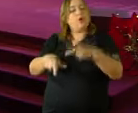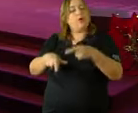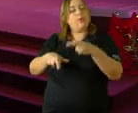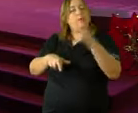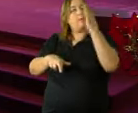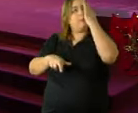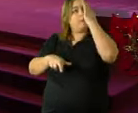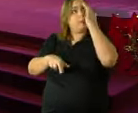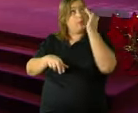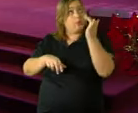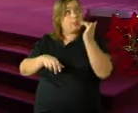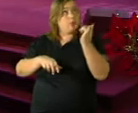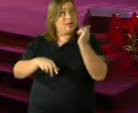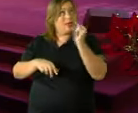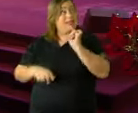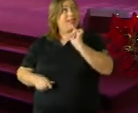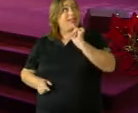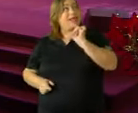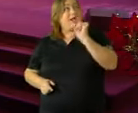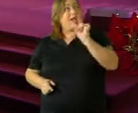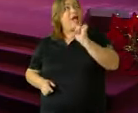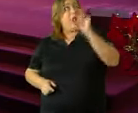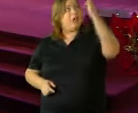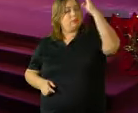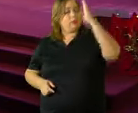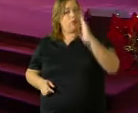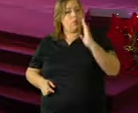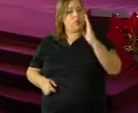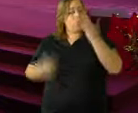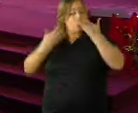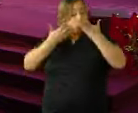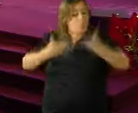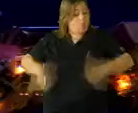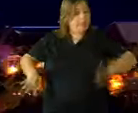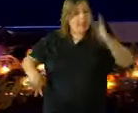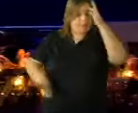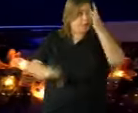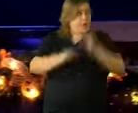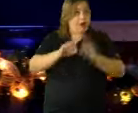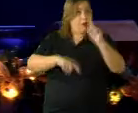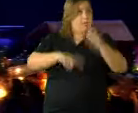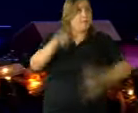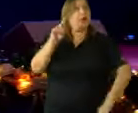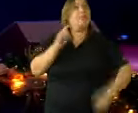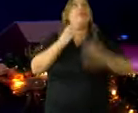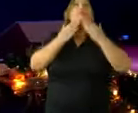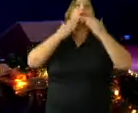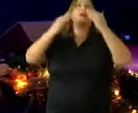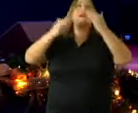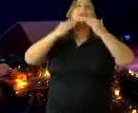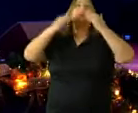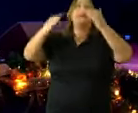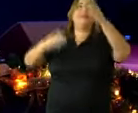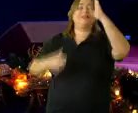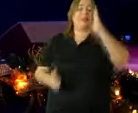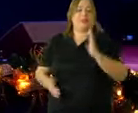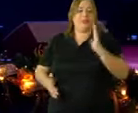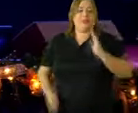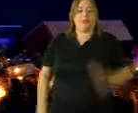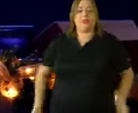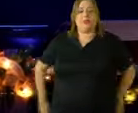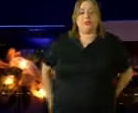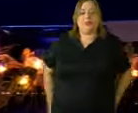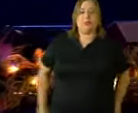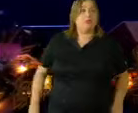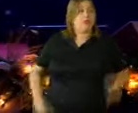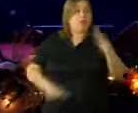es real. Sin fe es imposible agradar a Dios. ¿Me escuchó? No